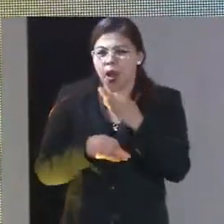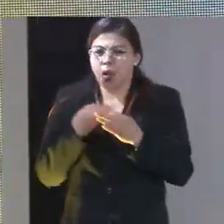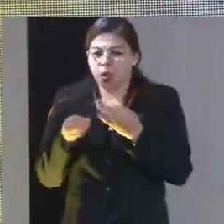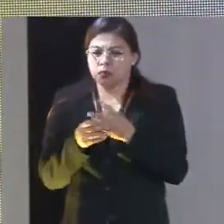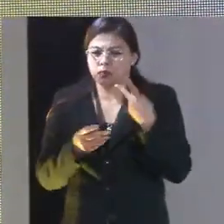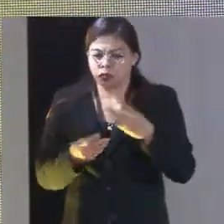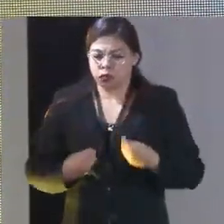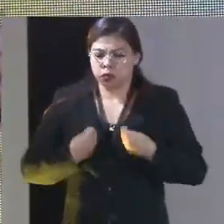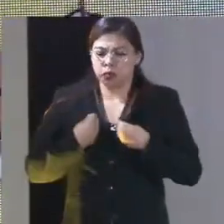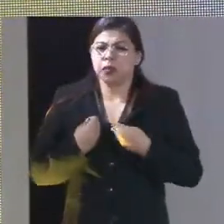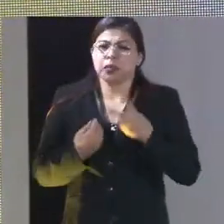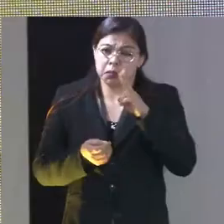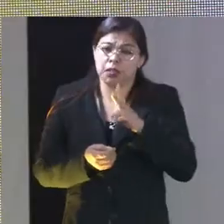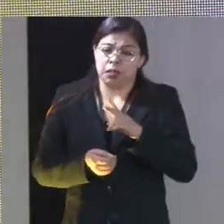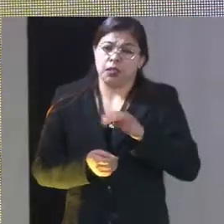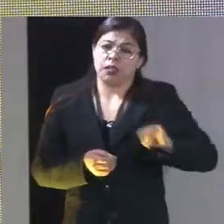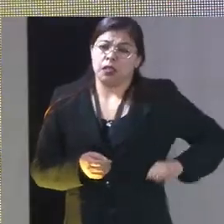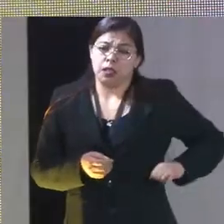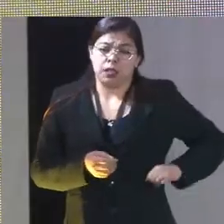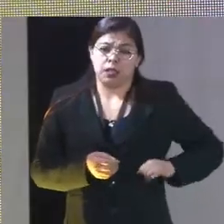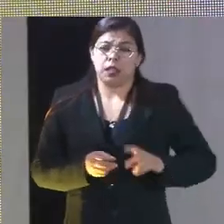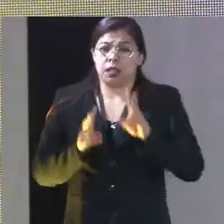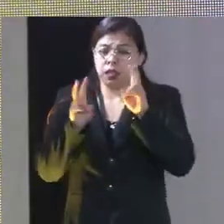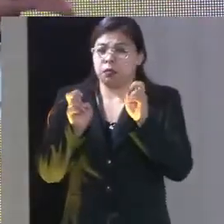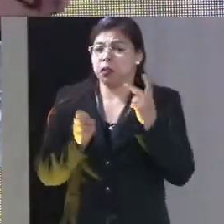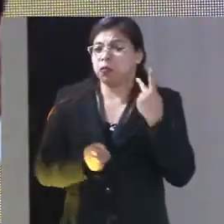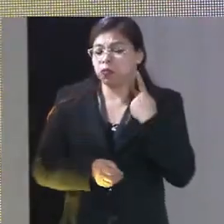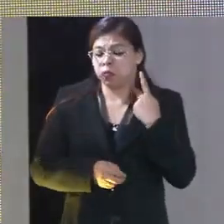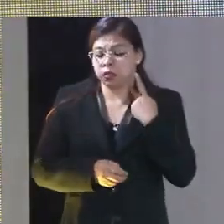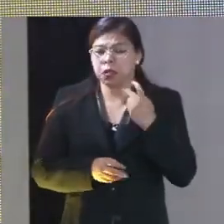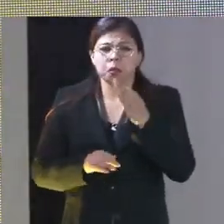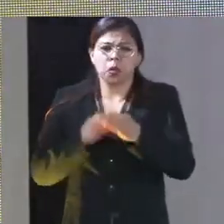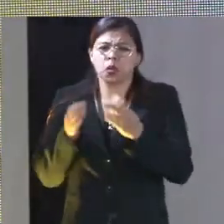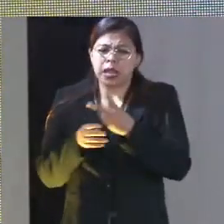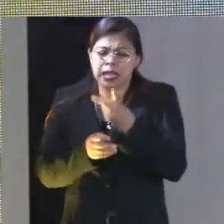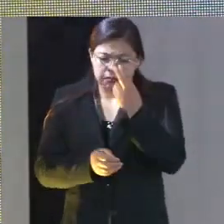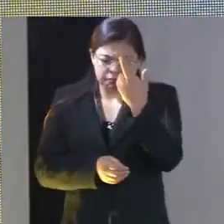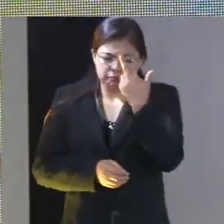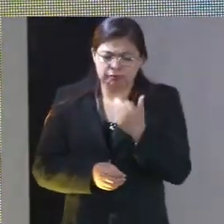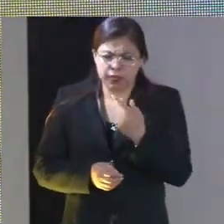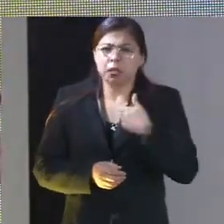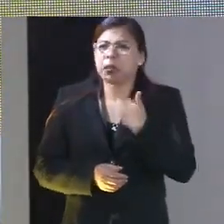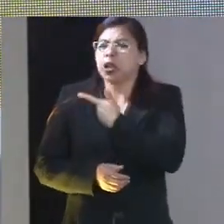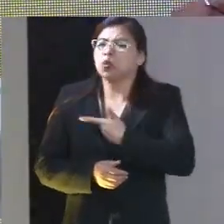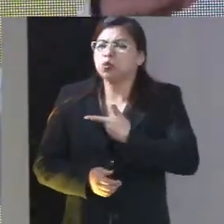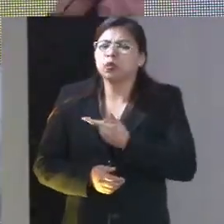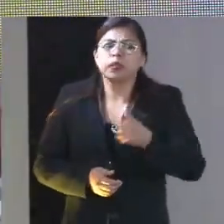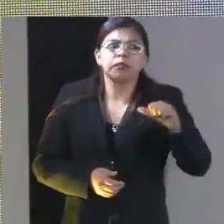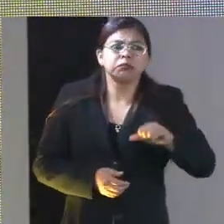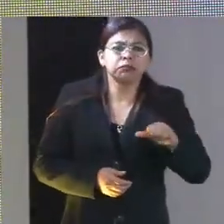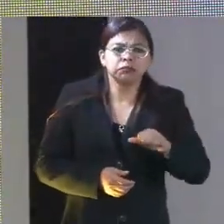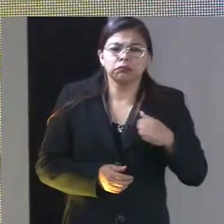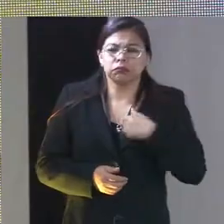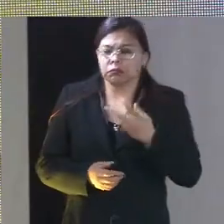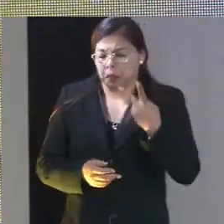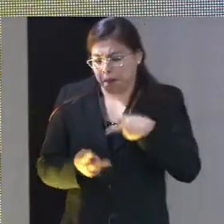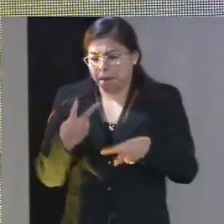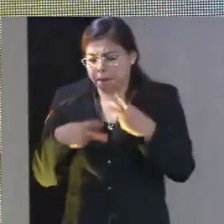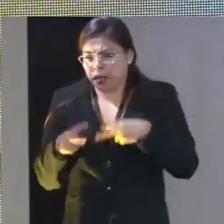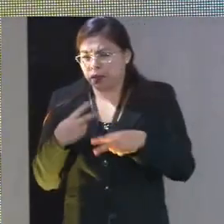quienes nos interesa la política y nos interesa la caricatura. Por todas estas razones, me da gusto estar aquí y me da gusto